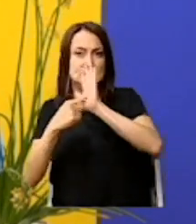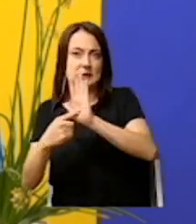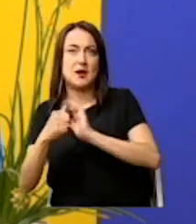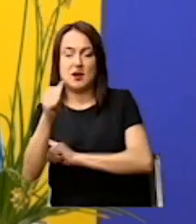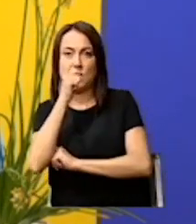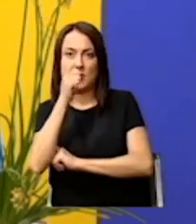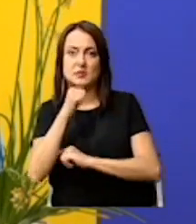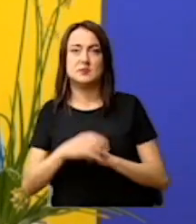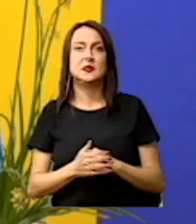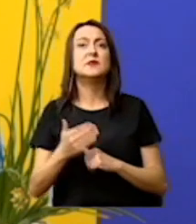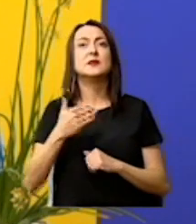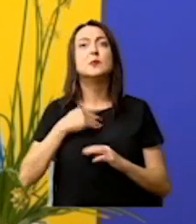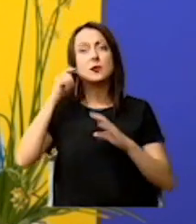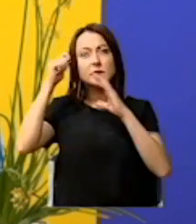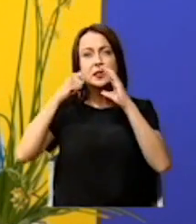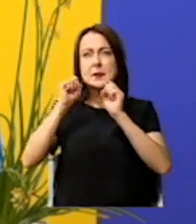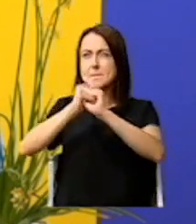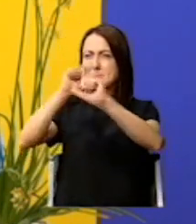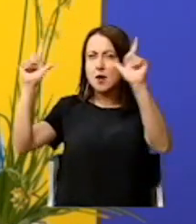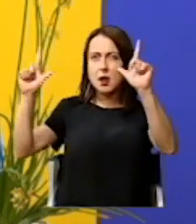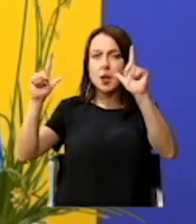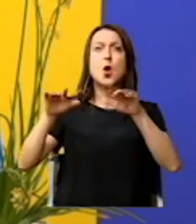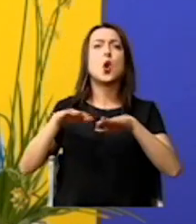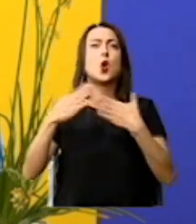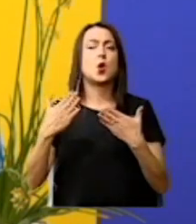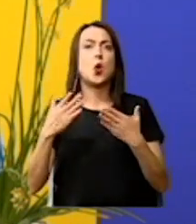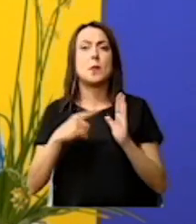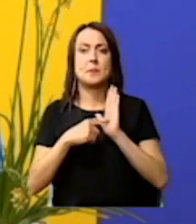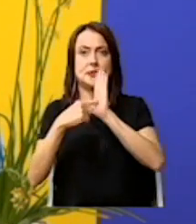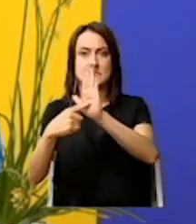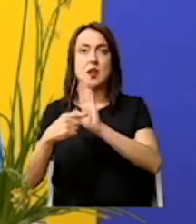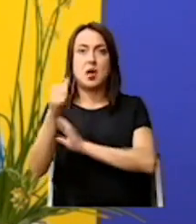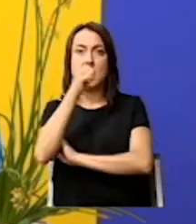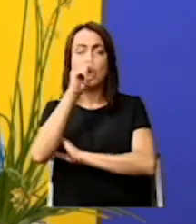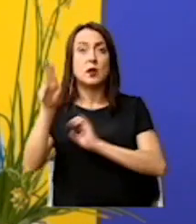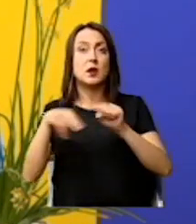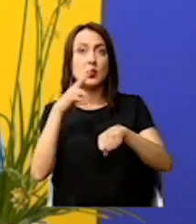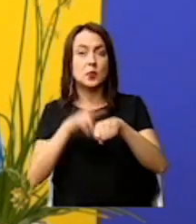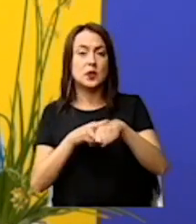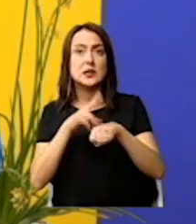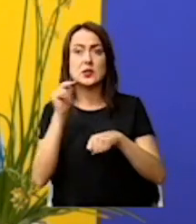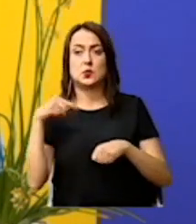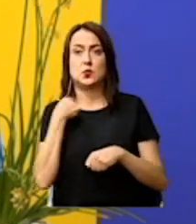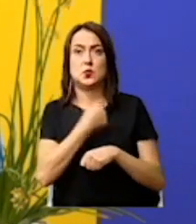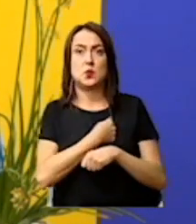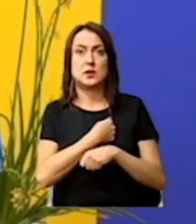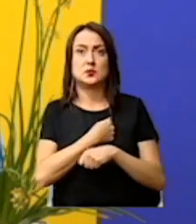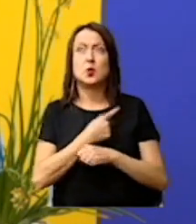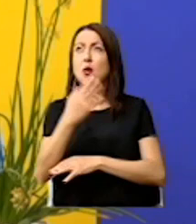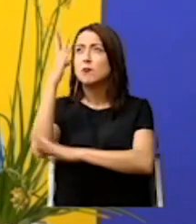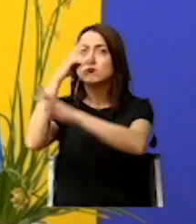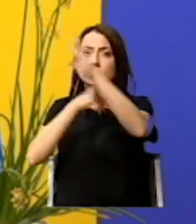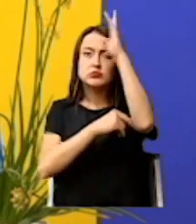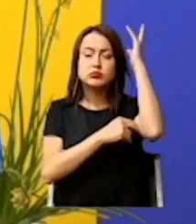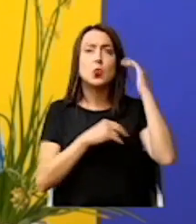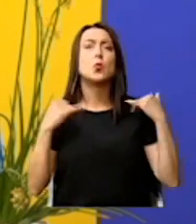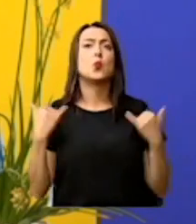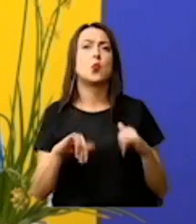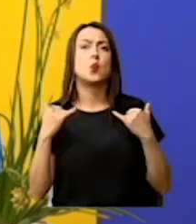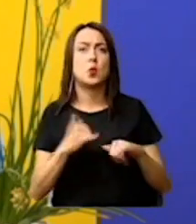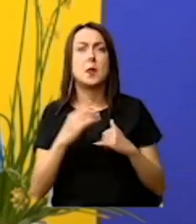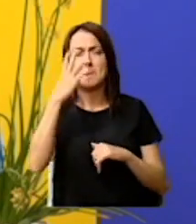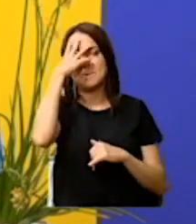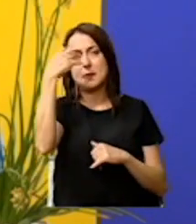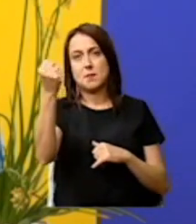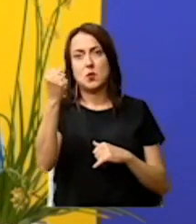agua. Vimos imágenes de cómo está presente el agua en la naturaleza y en nuestro medio ambiente. Jugamos